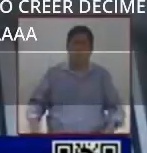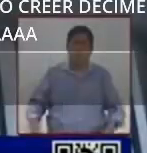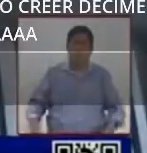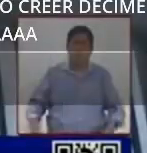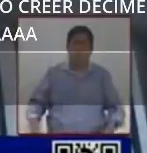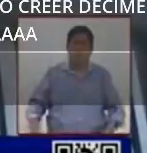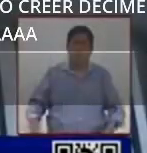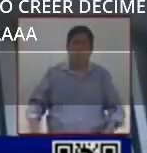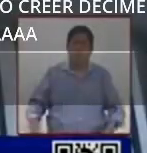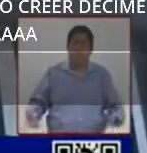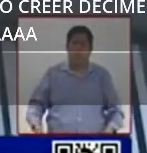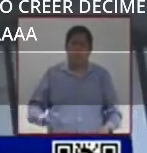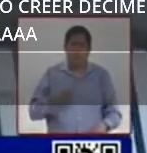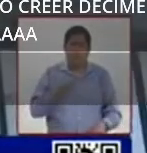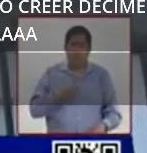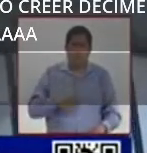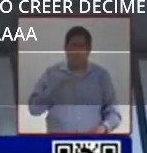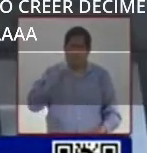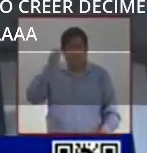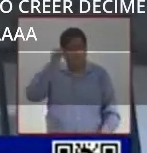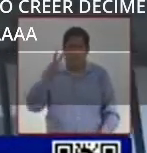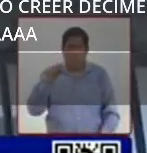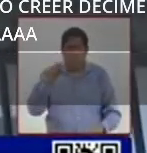Mamá, qué locura.